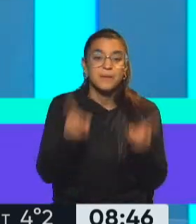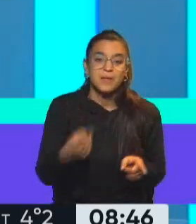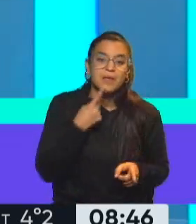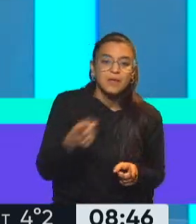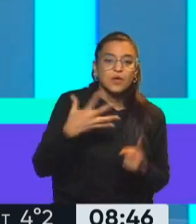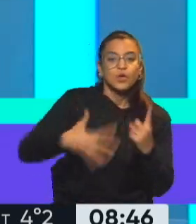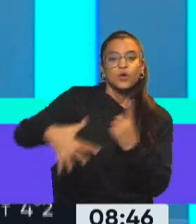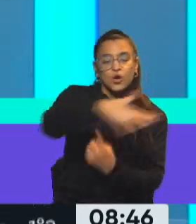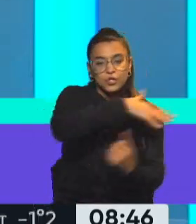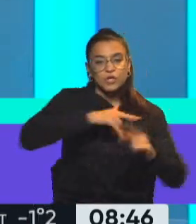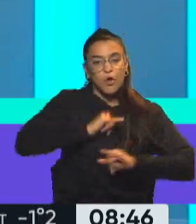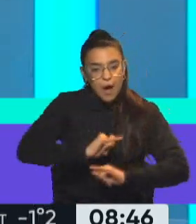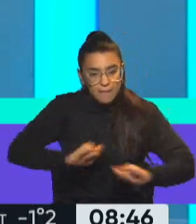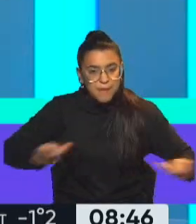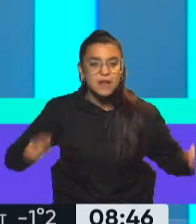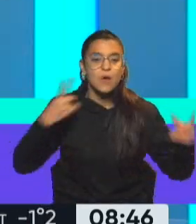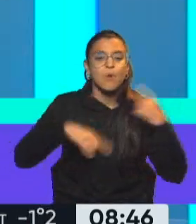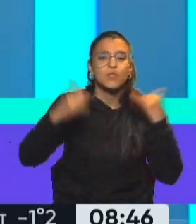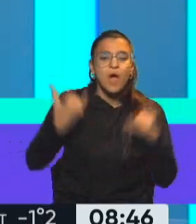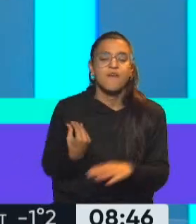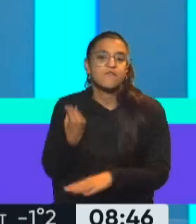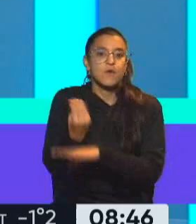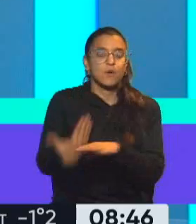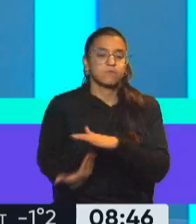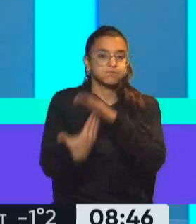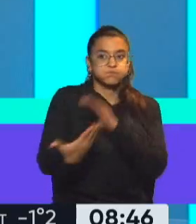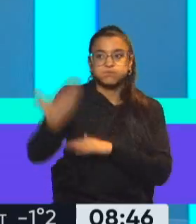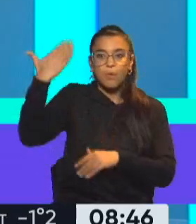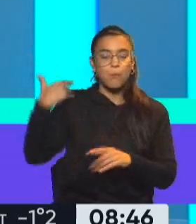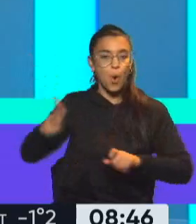digo, en el contexto de la campaña, cuando aparecen figuras de mucha trascendencia pública, probablemente